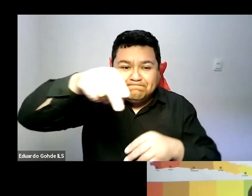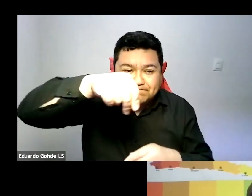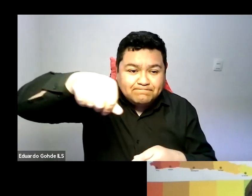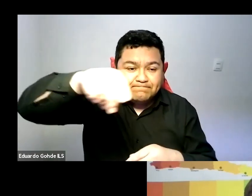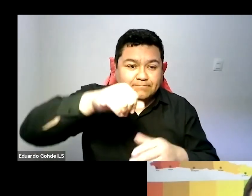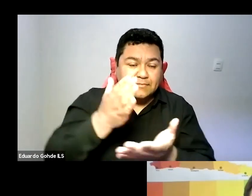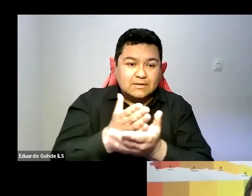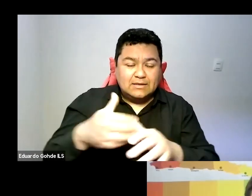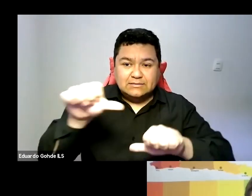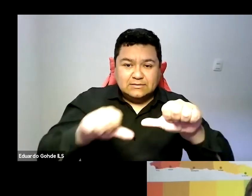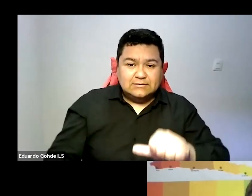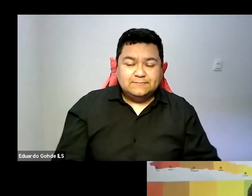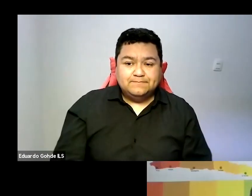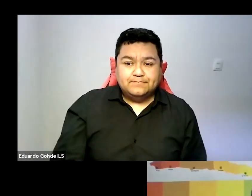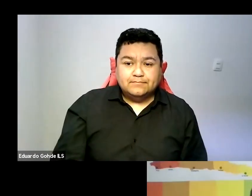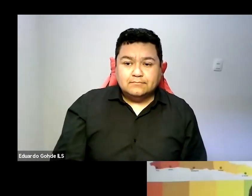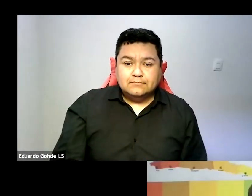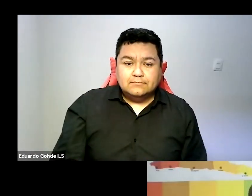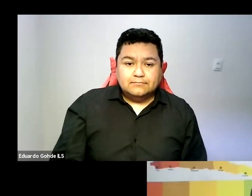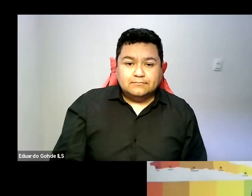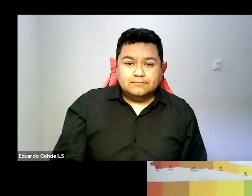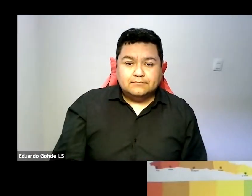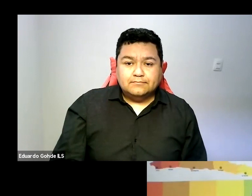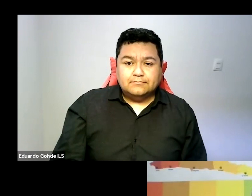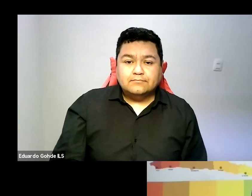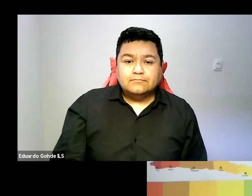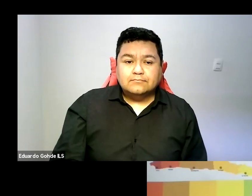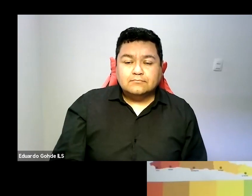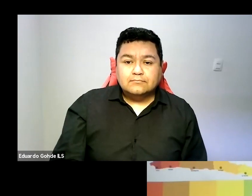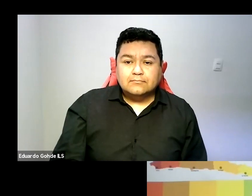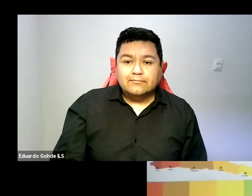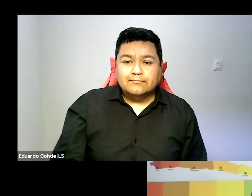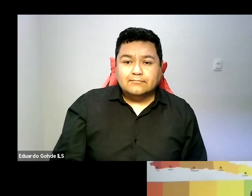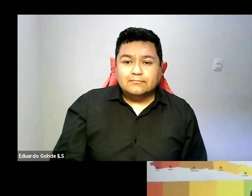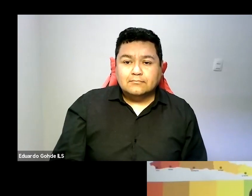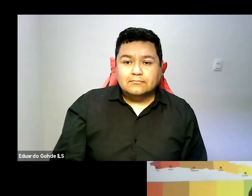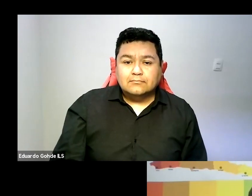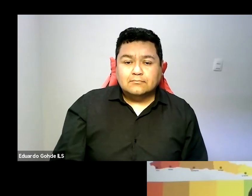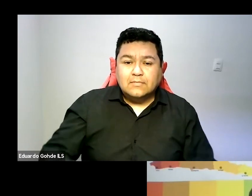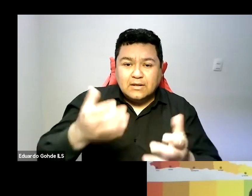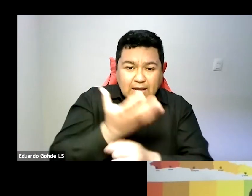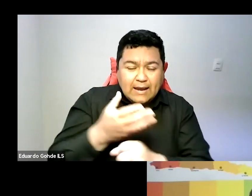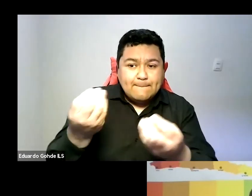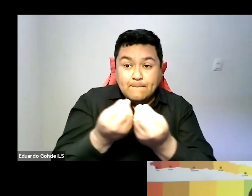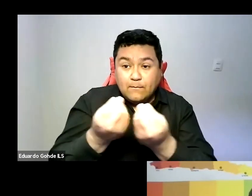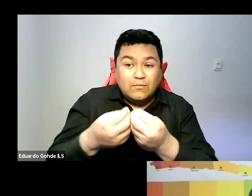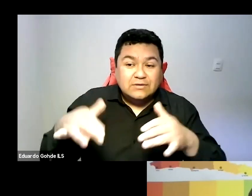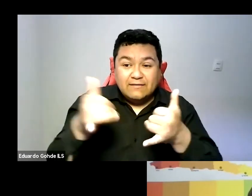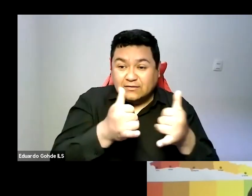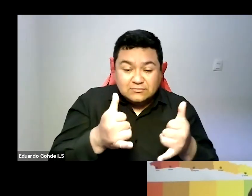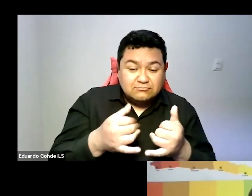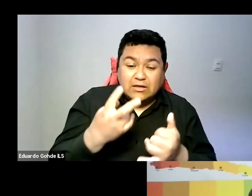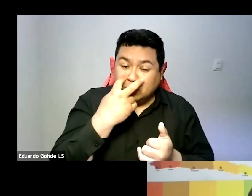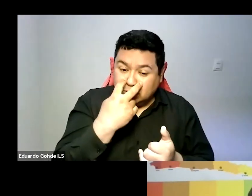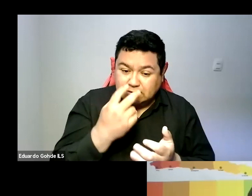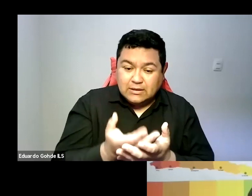bueno. Hay innumerables anécdotas al respecto sobre la curiosidad, la forma de intentar ver el mundo, sobre todo